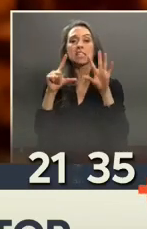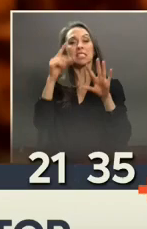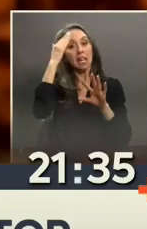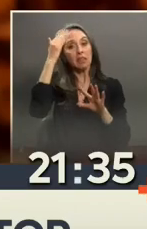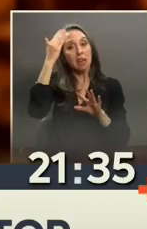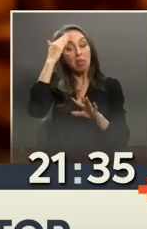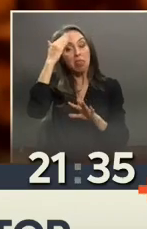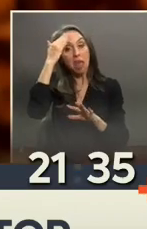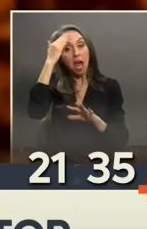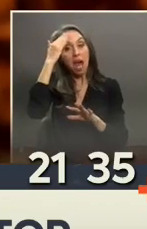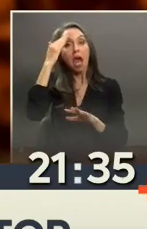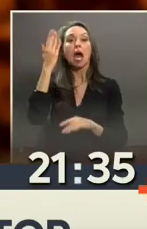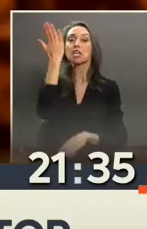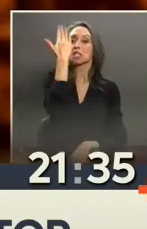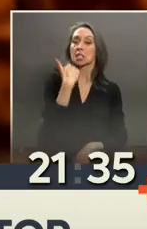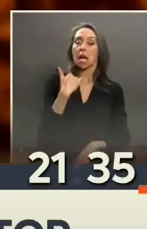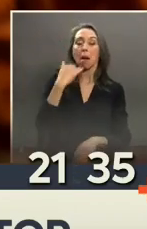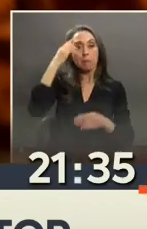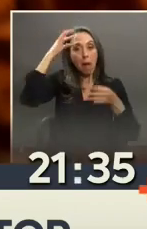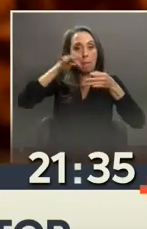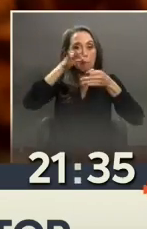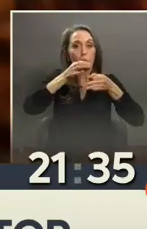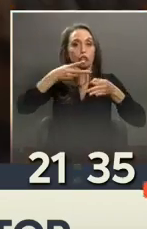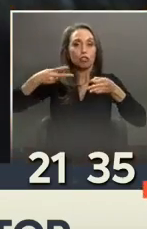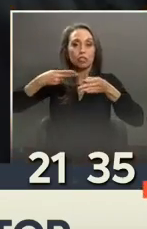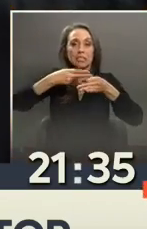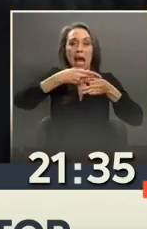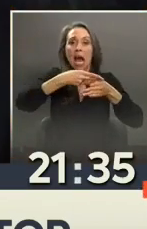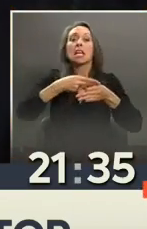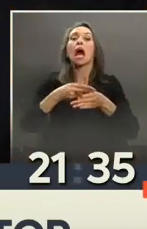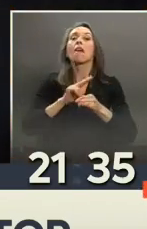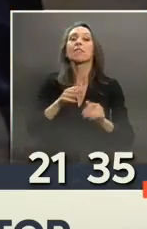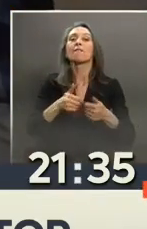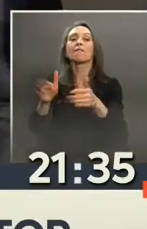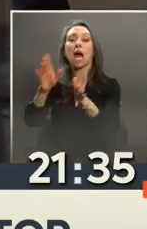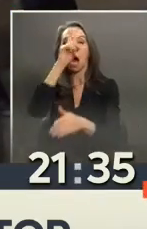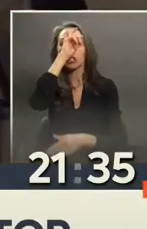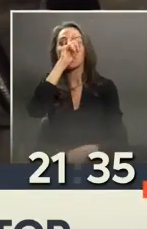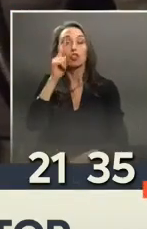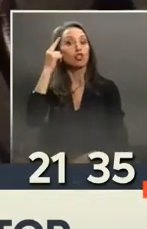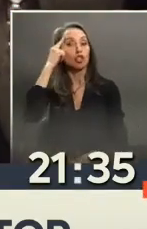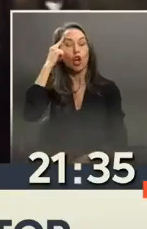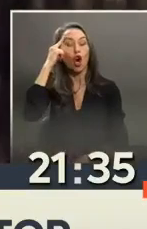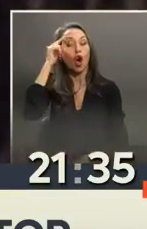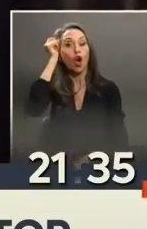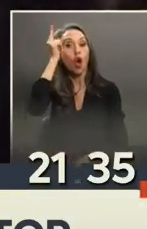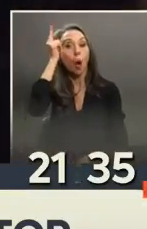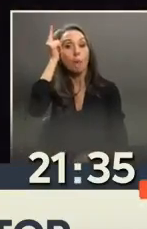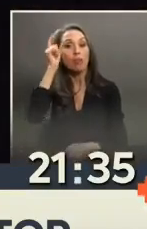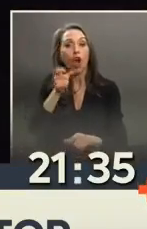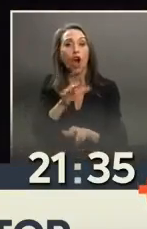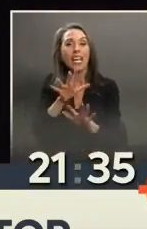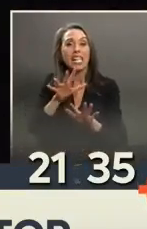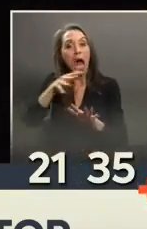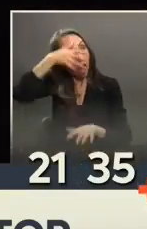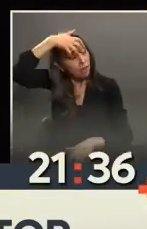para llamar para sacarlo potosí a juanan te afecta porque no dimensionó la gravedad de su accidente